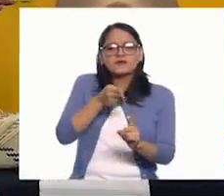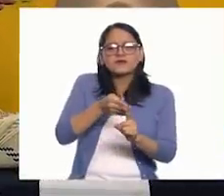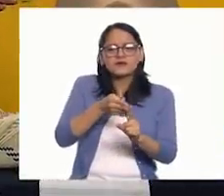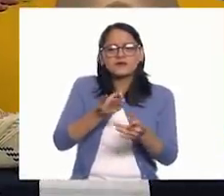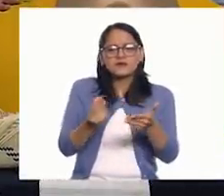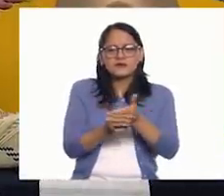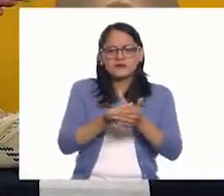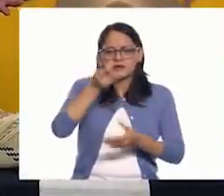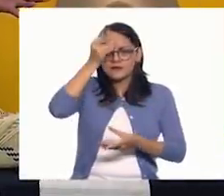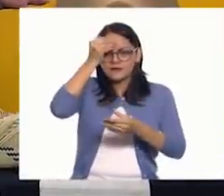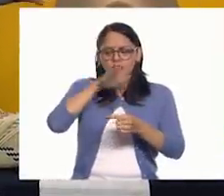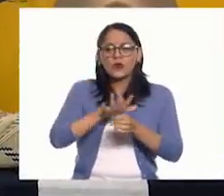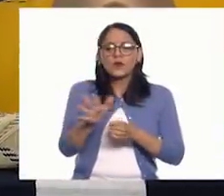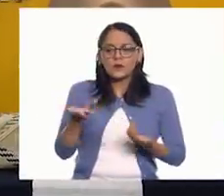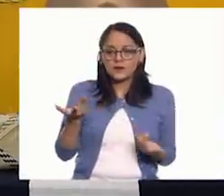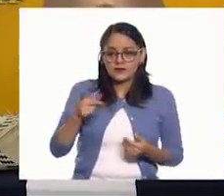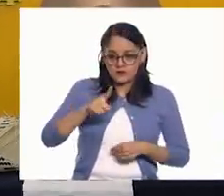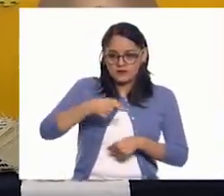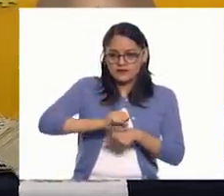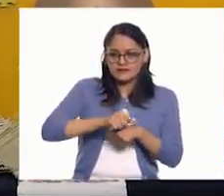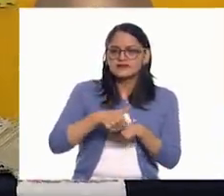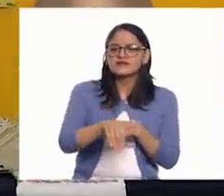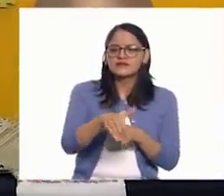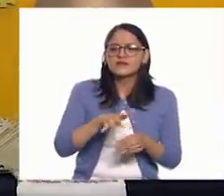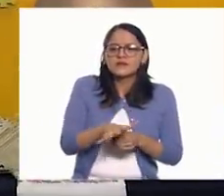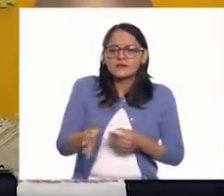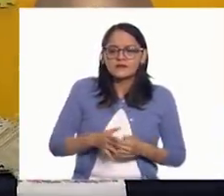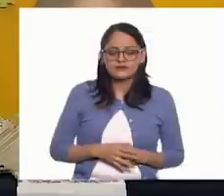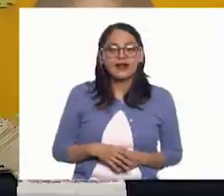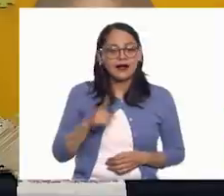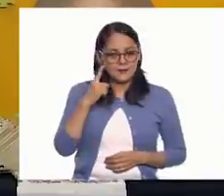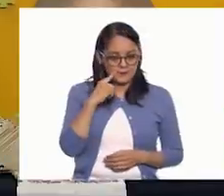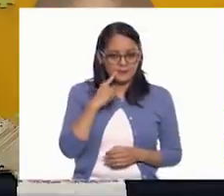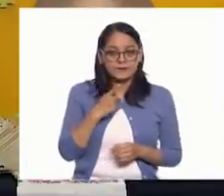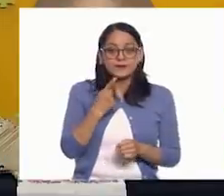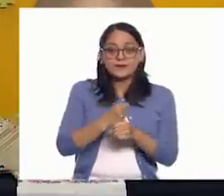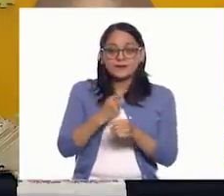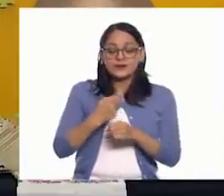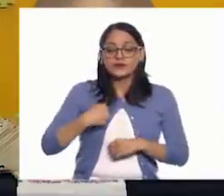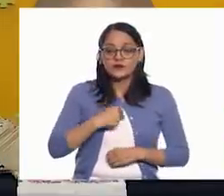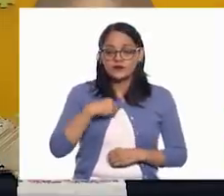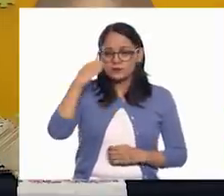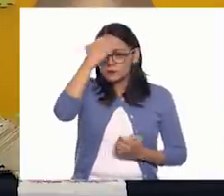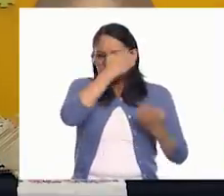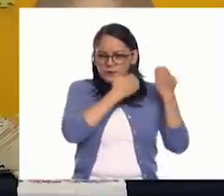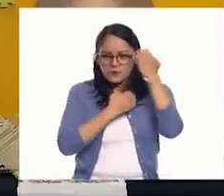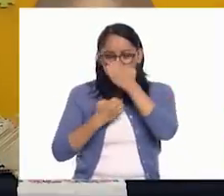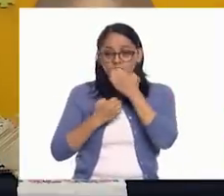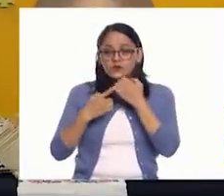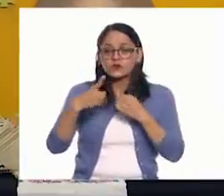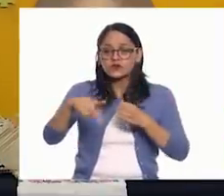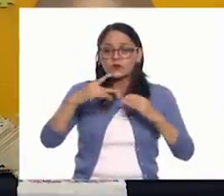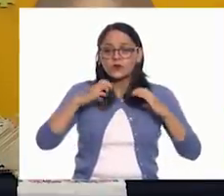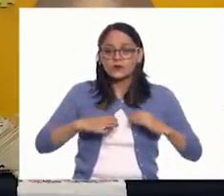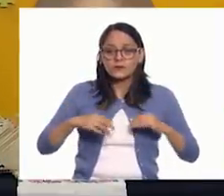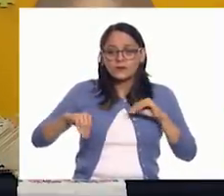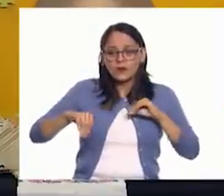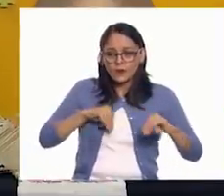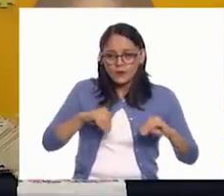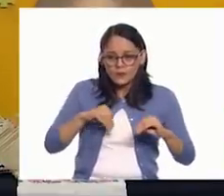semana. Por favor, maestro, por favor. Muy bien, pues es explora a través de